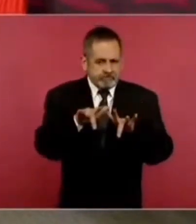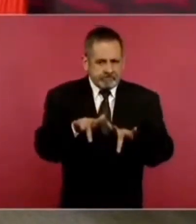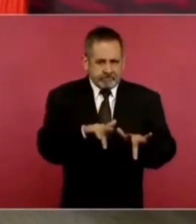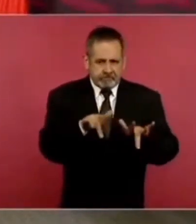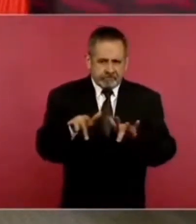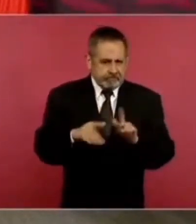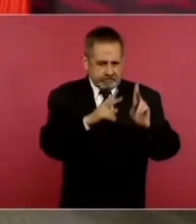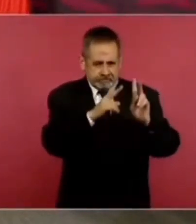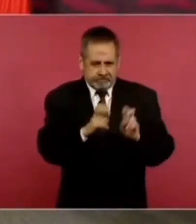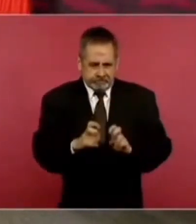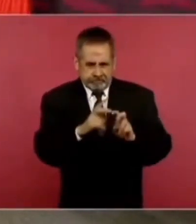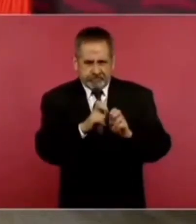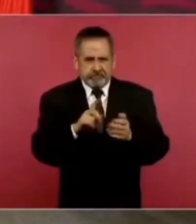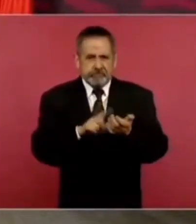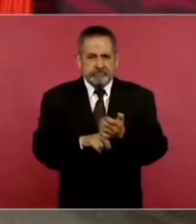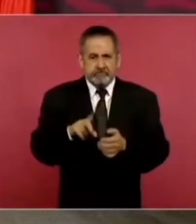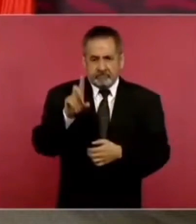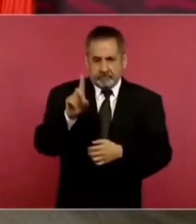DEA